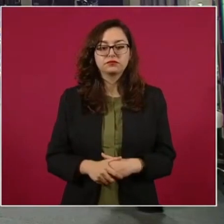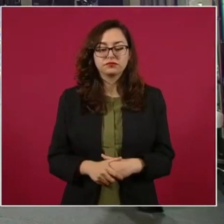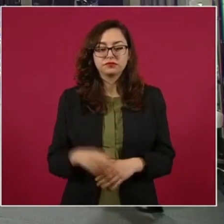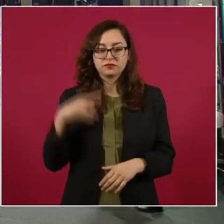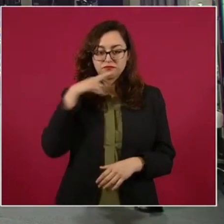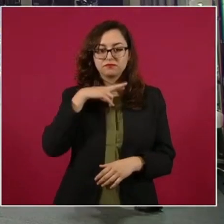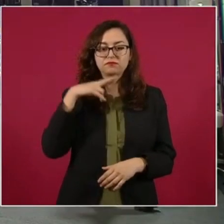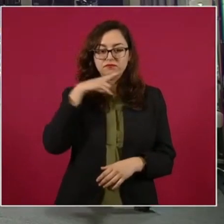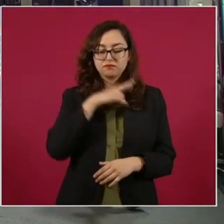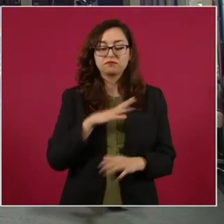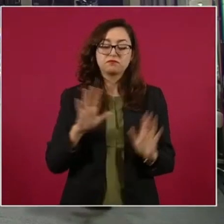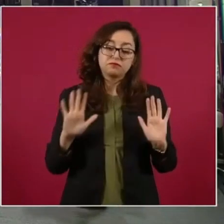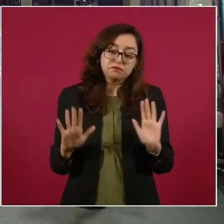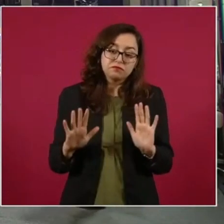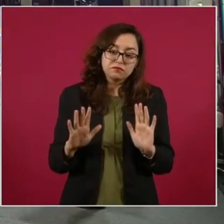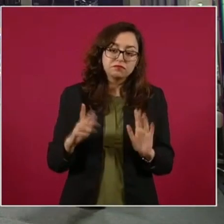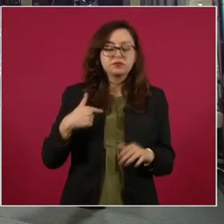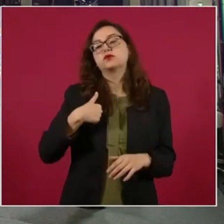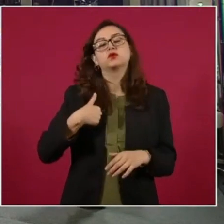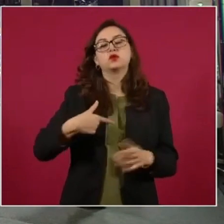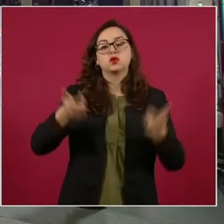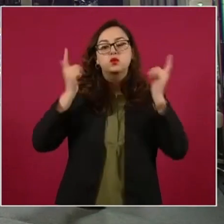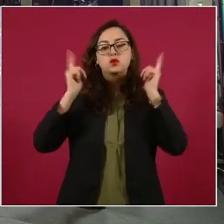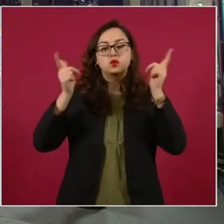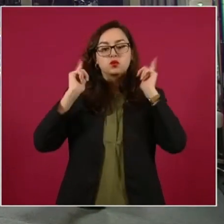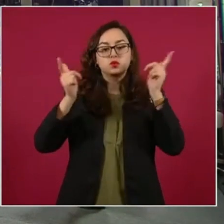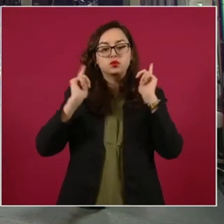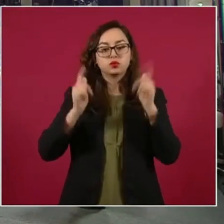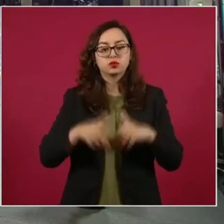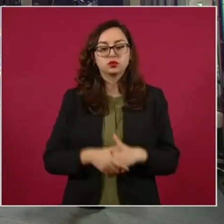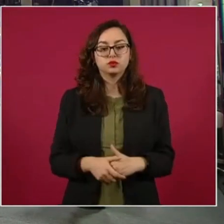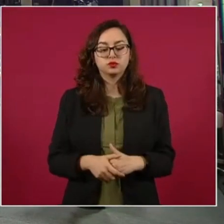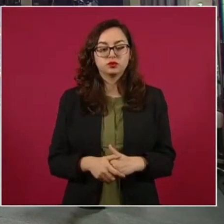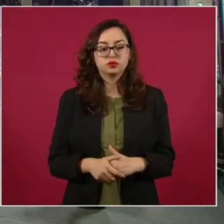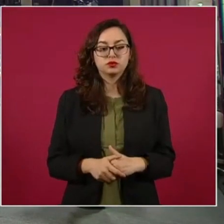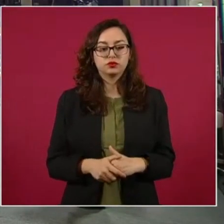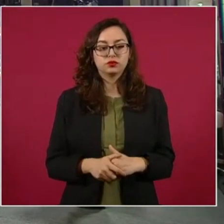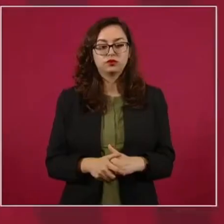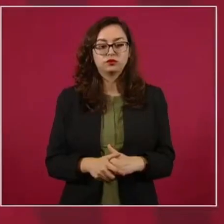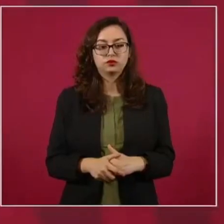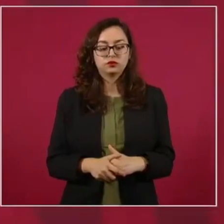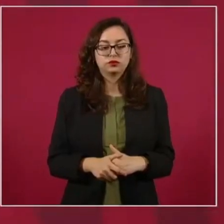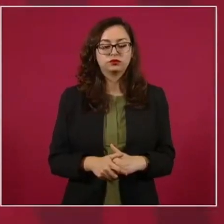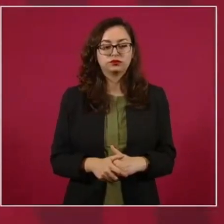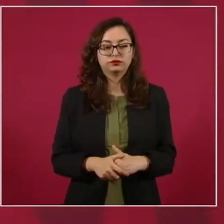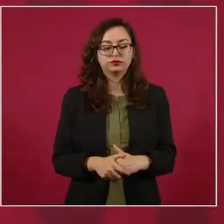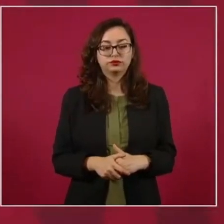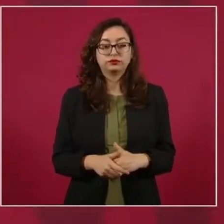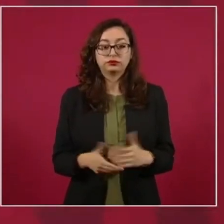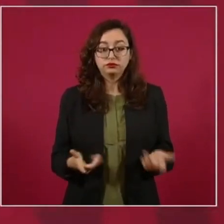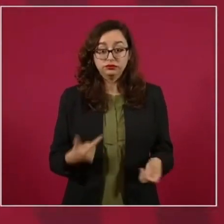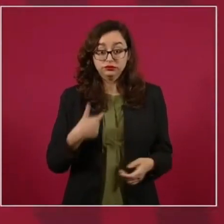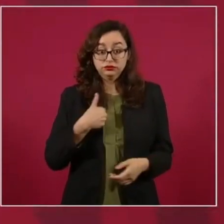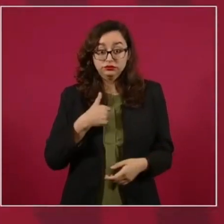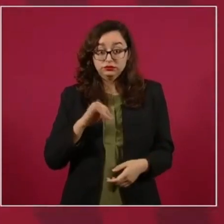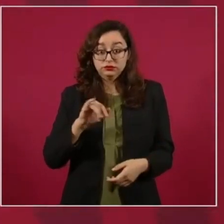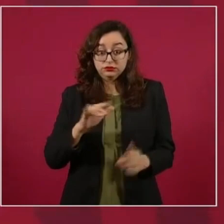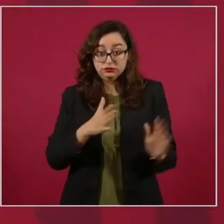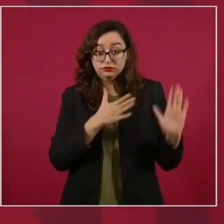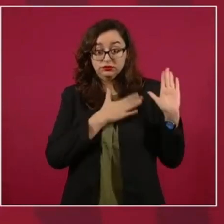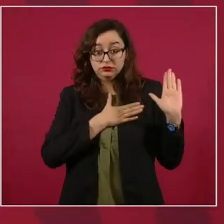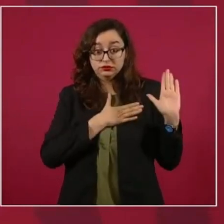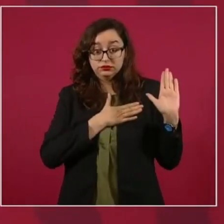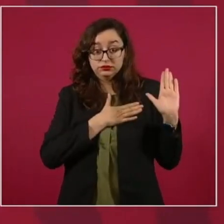Pronto. Es lo que puedo decirles y que además tengo el compromiso. Son de